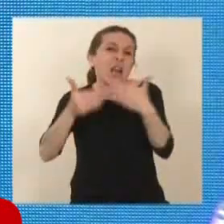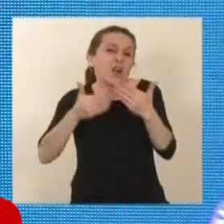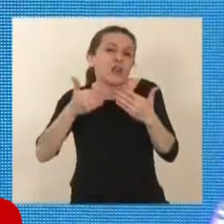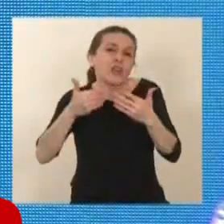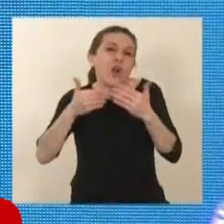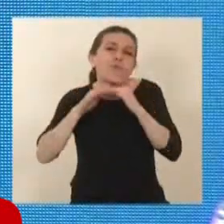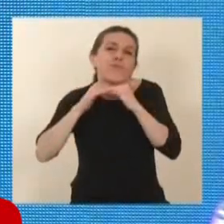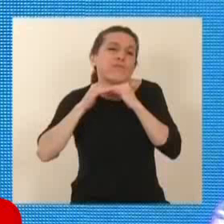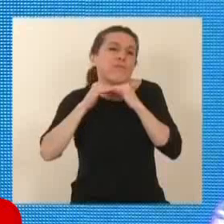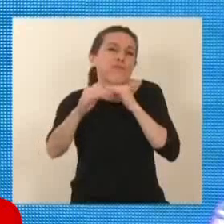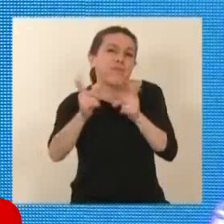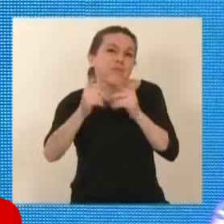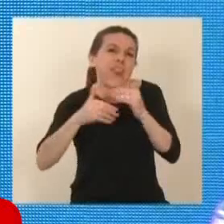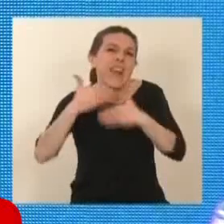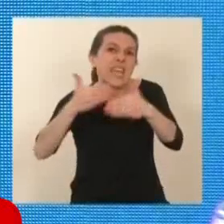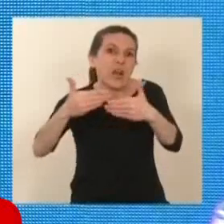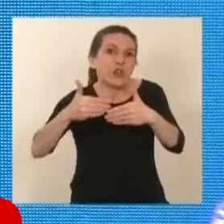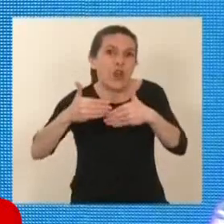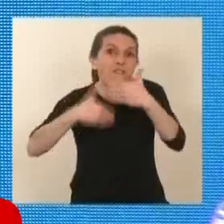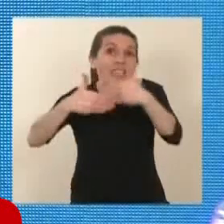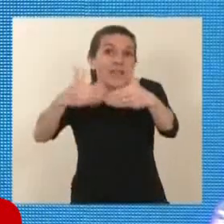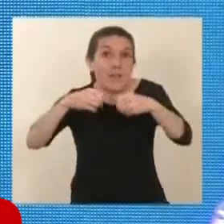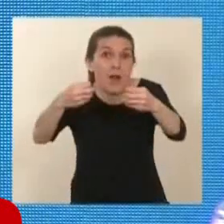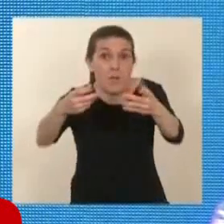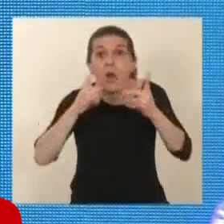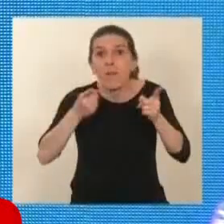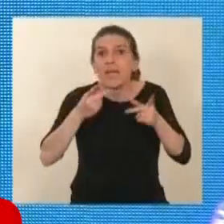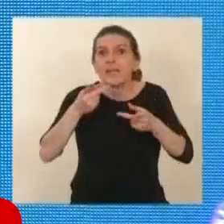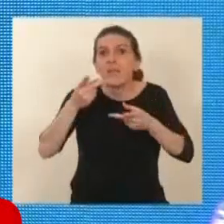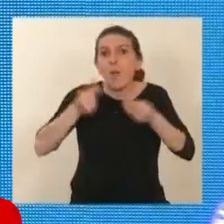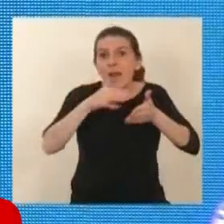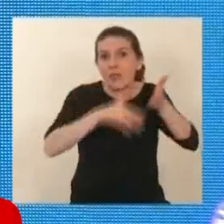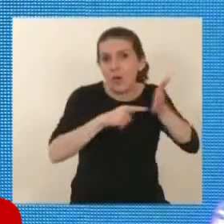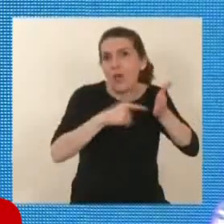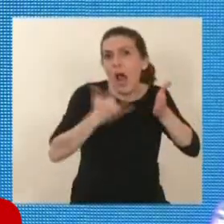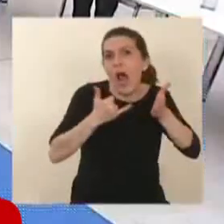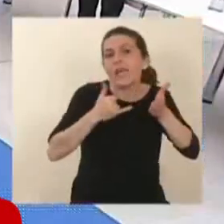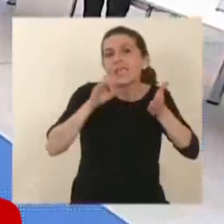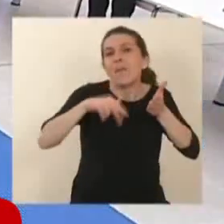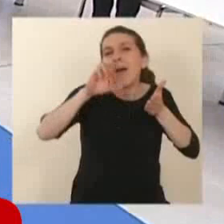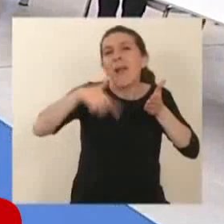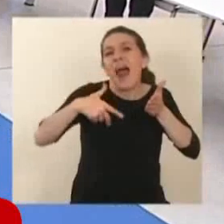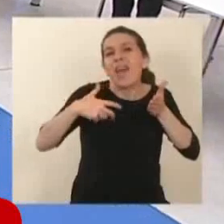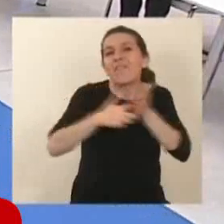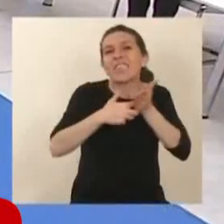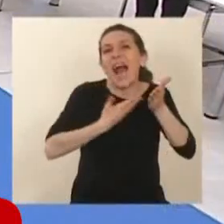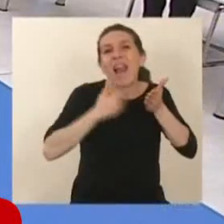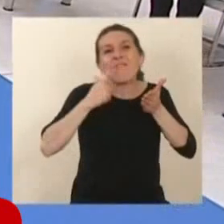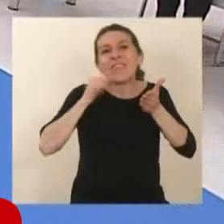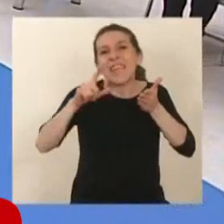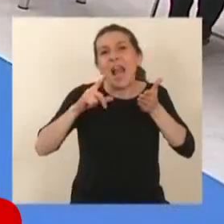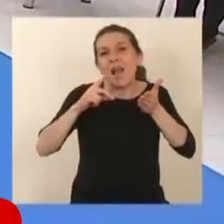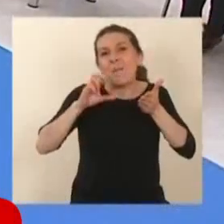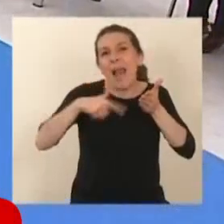dinámico y sostenible. Esa ley va a incluir números concretos en cuanto a todos los planes fiscales,